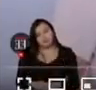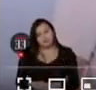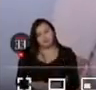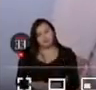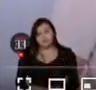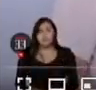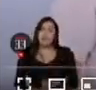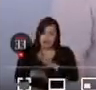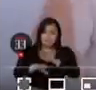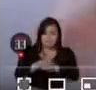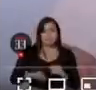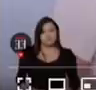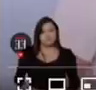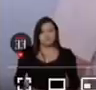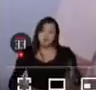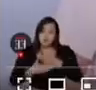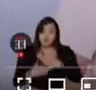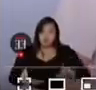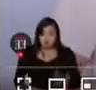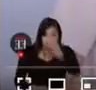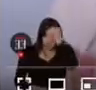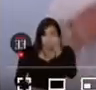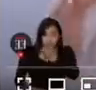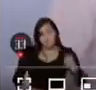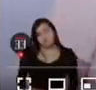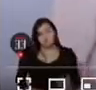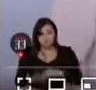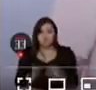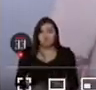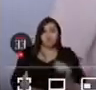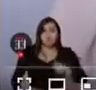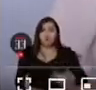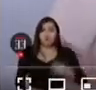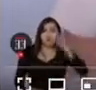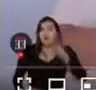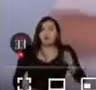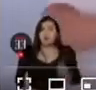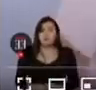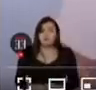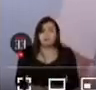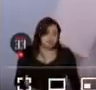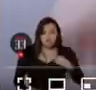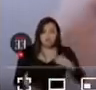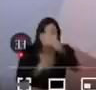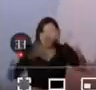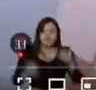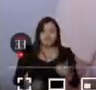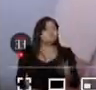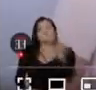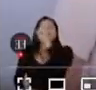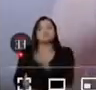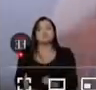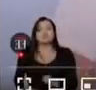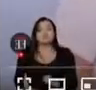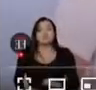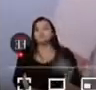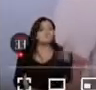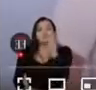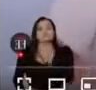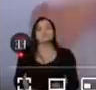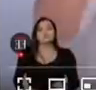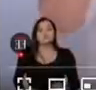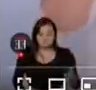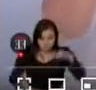de soacha de porque uno es de swetra es ladrón o es guerrillero no señor su hacha